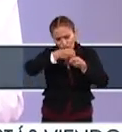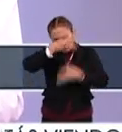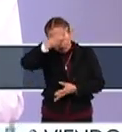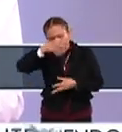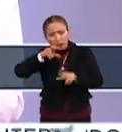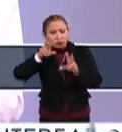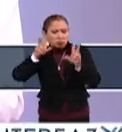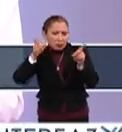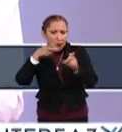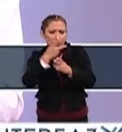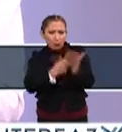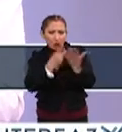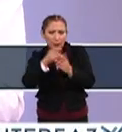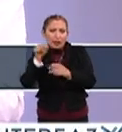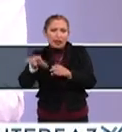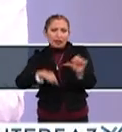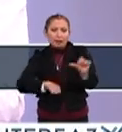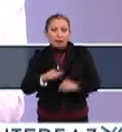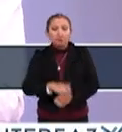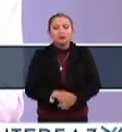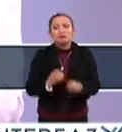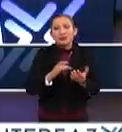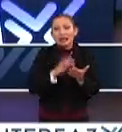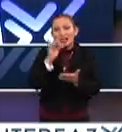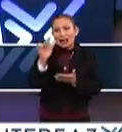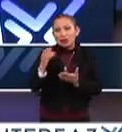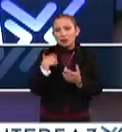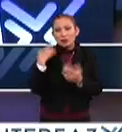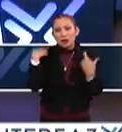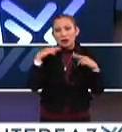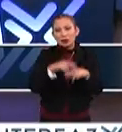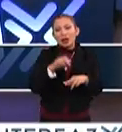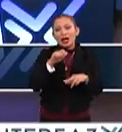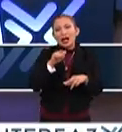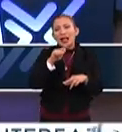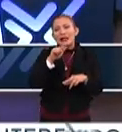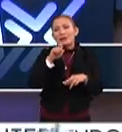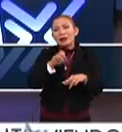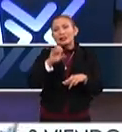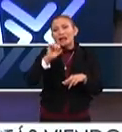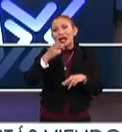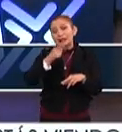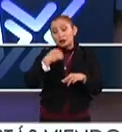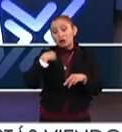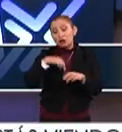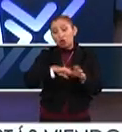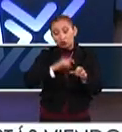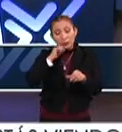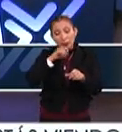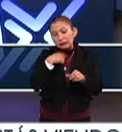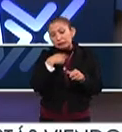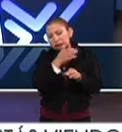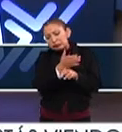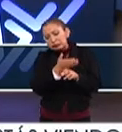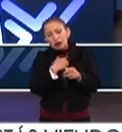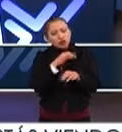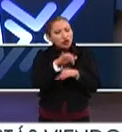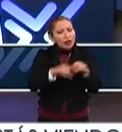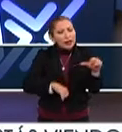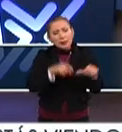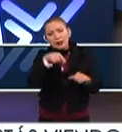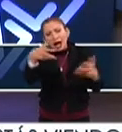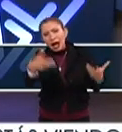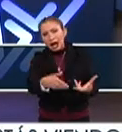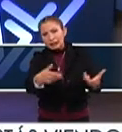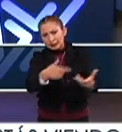información sobre el programa y demás. Muy bien, muchísimas gracias, maestro Alibert Sánchez Jiménez. Nosotros también le daremos seguimiento a todas estas actividades que